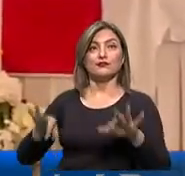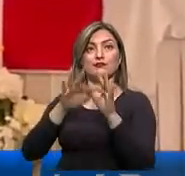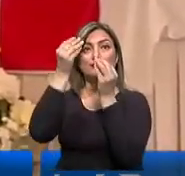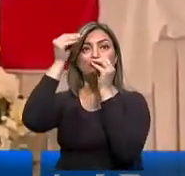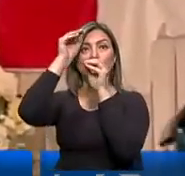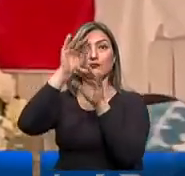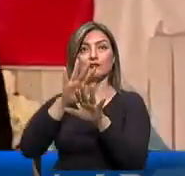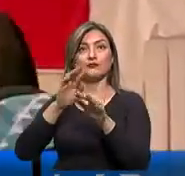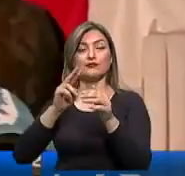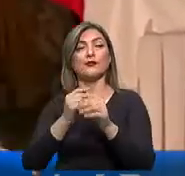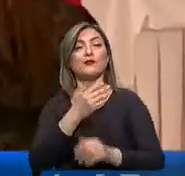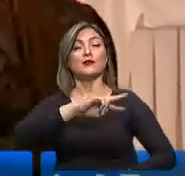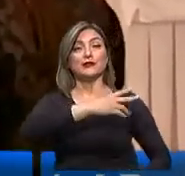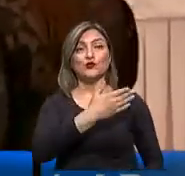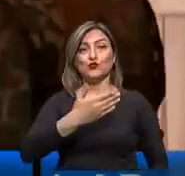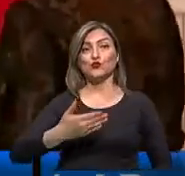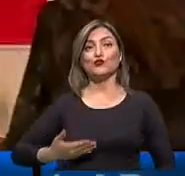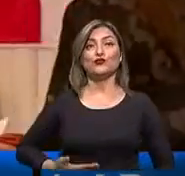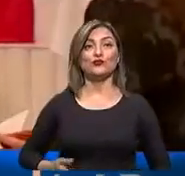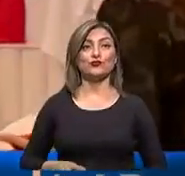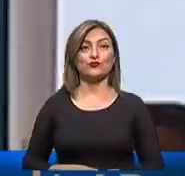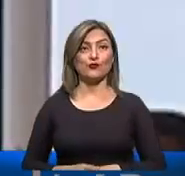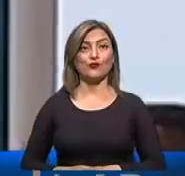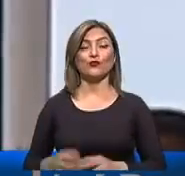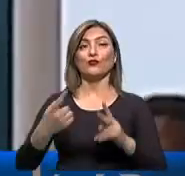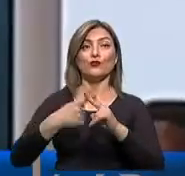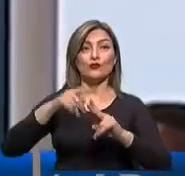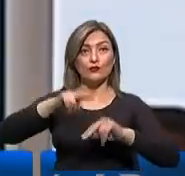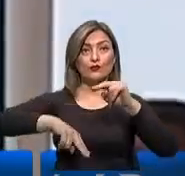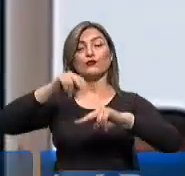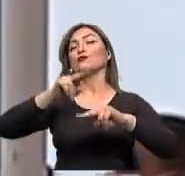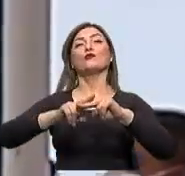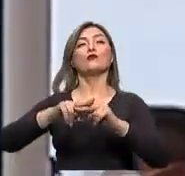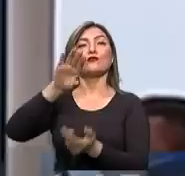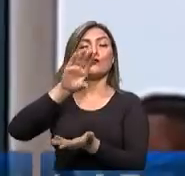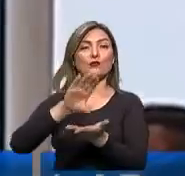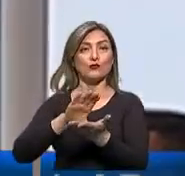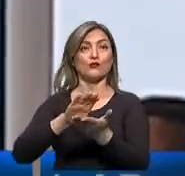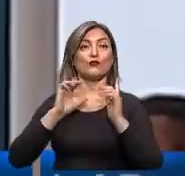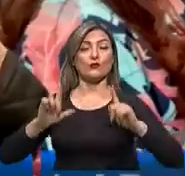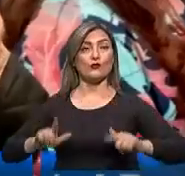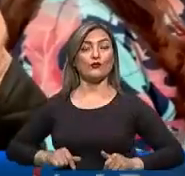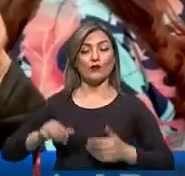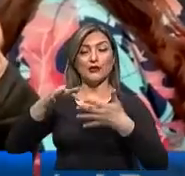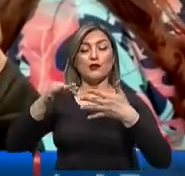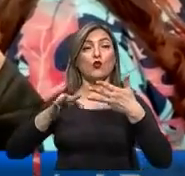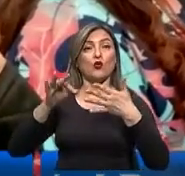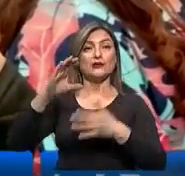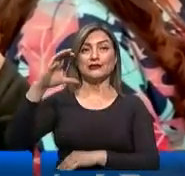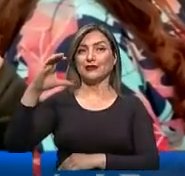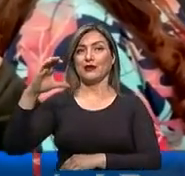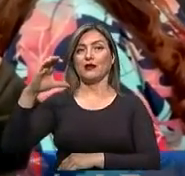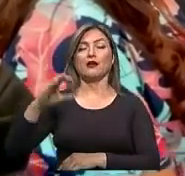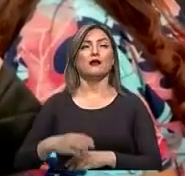por parte del segundo mandatario. Se iniciará la construcción del centro de salud tipo C en el Batán. Se